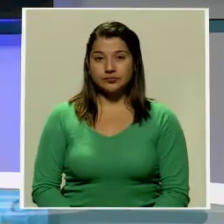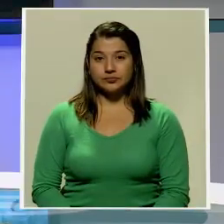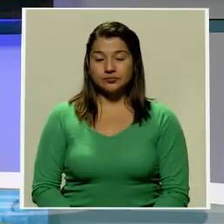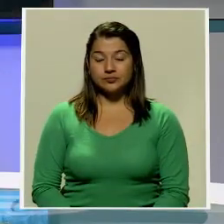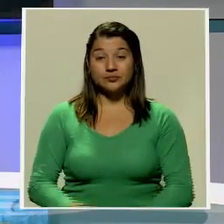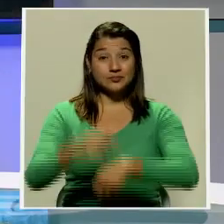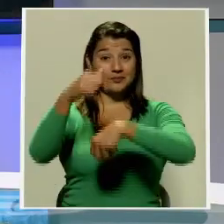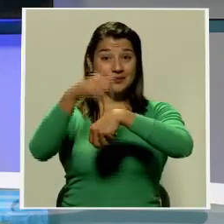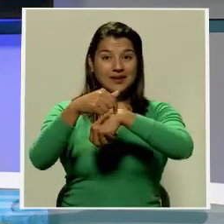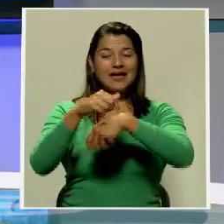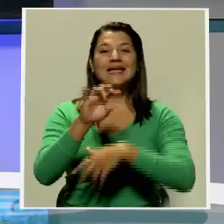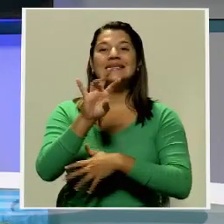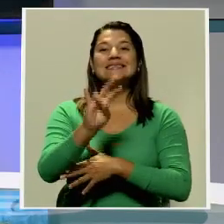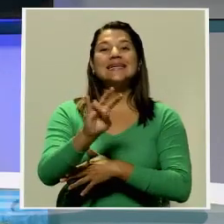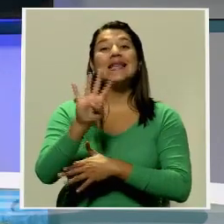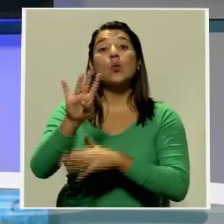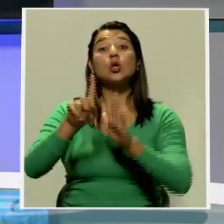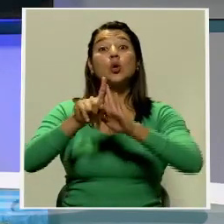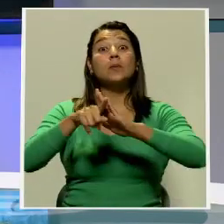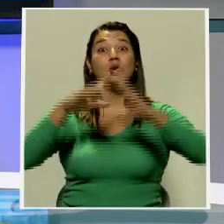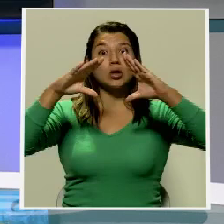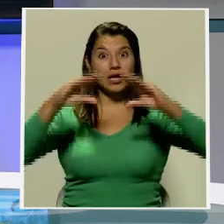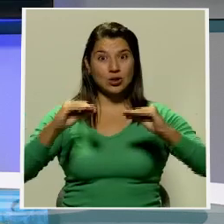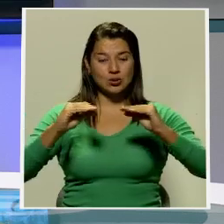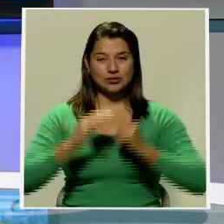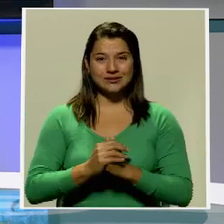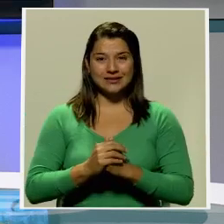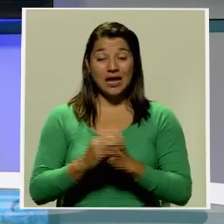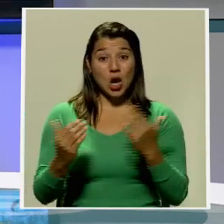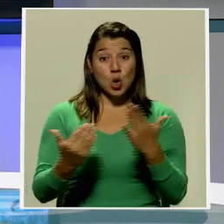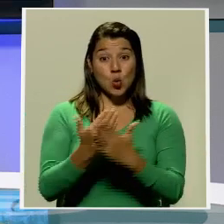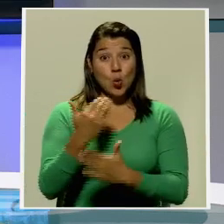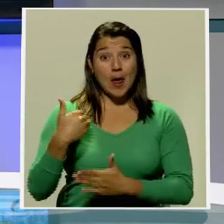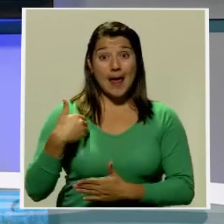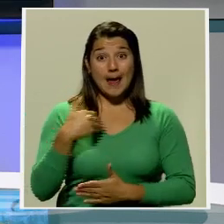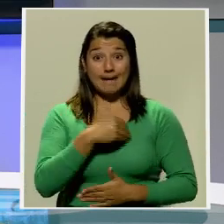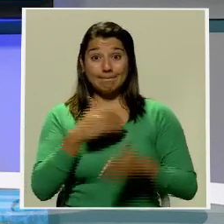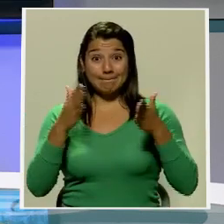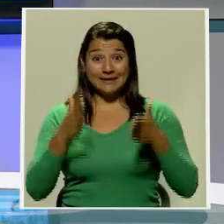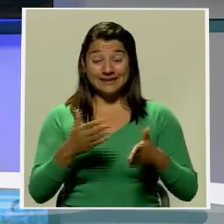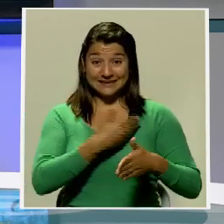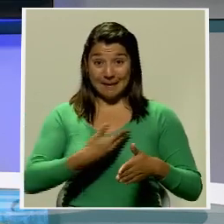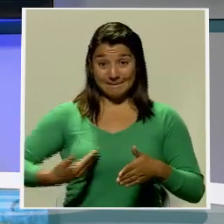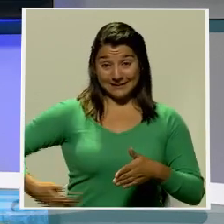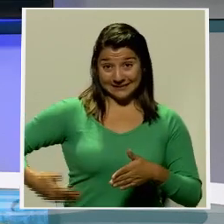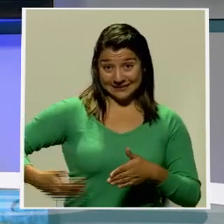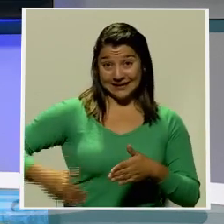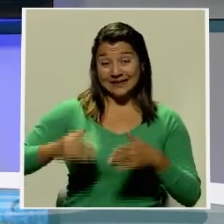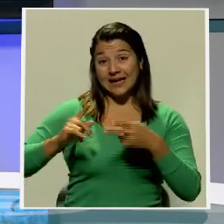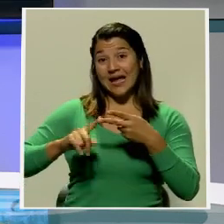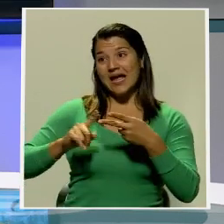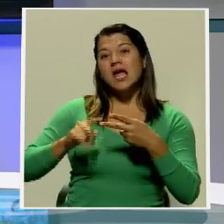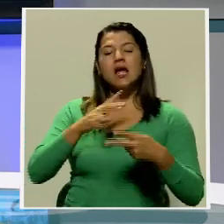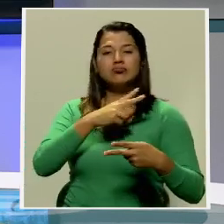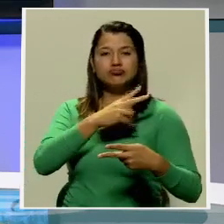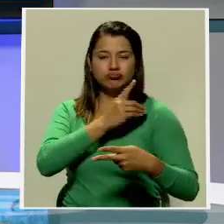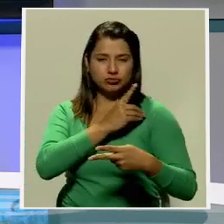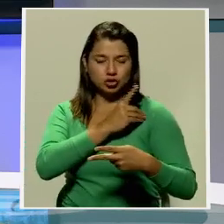Y a las 7 de la noche con 4 minutos, la nueva ministra de la Presidencia y jerarca de